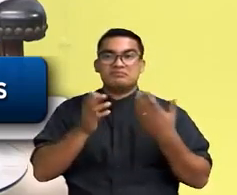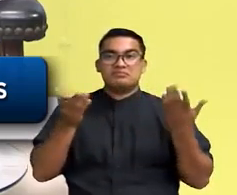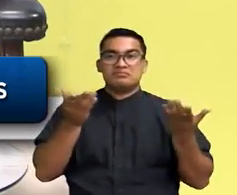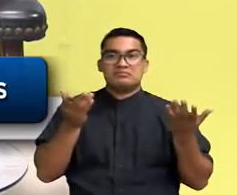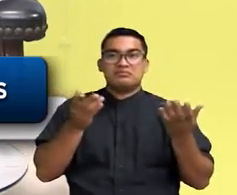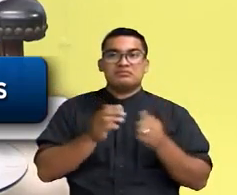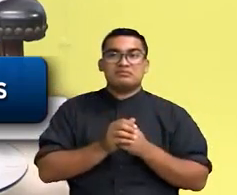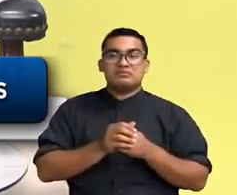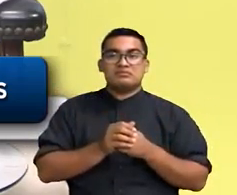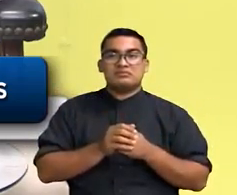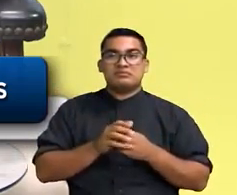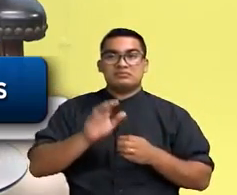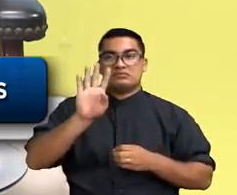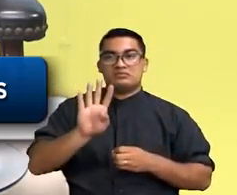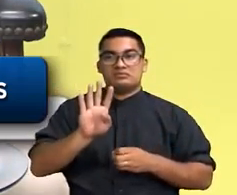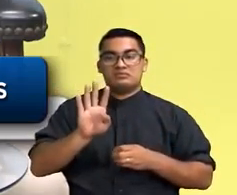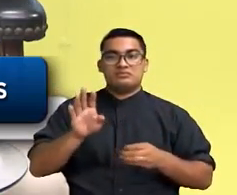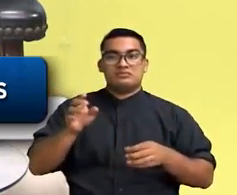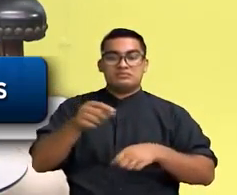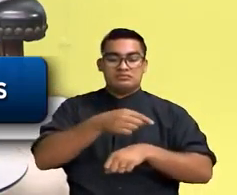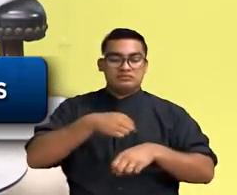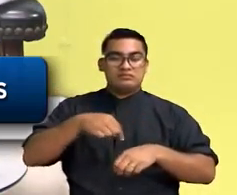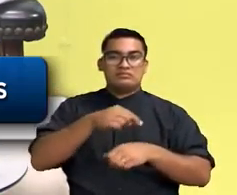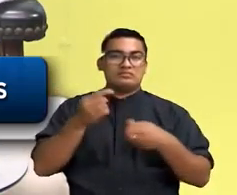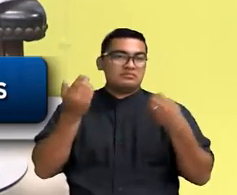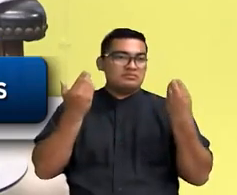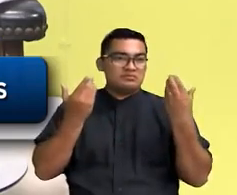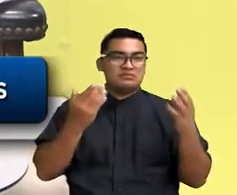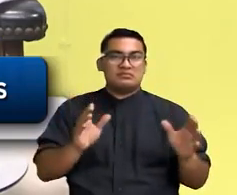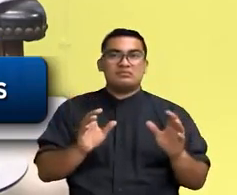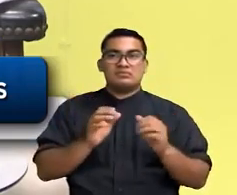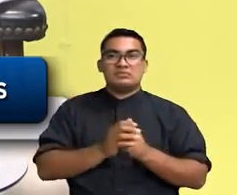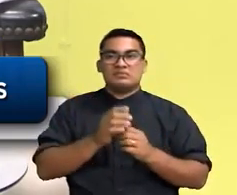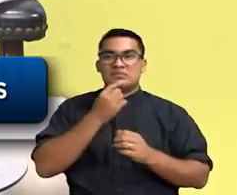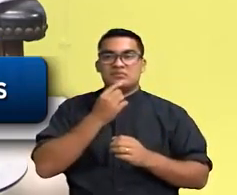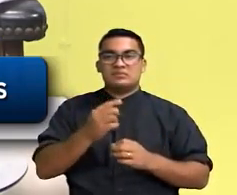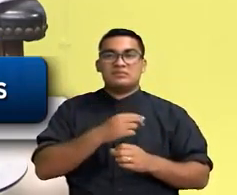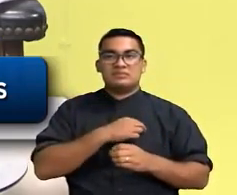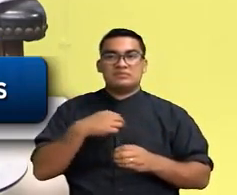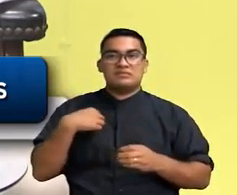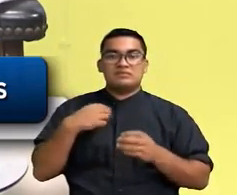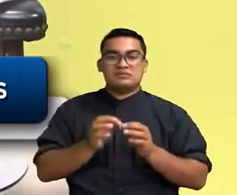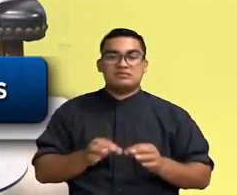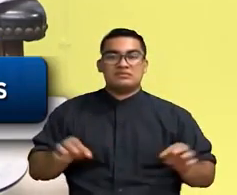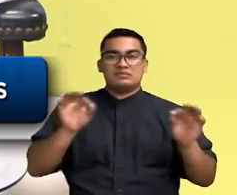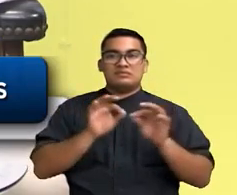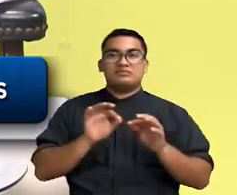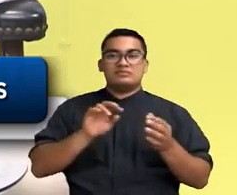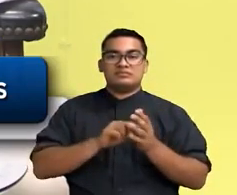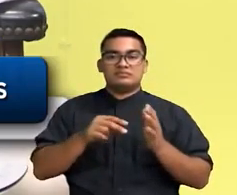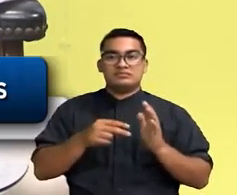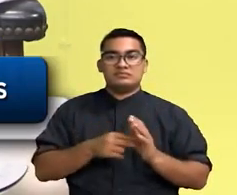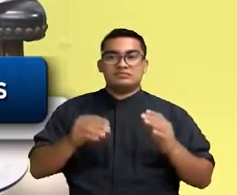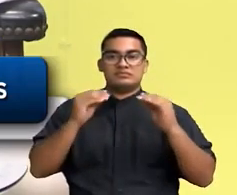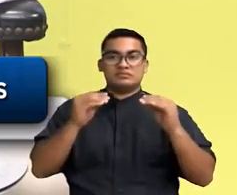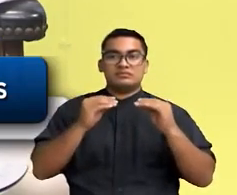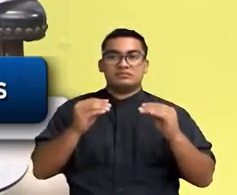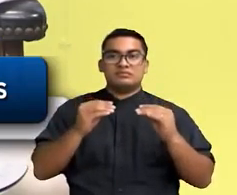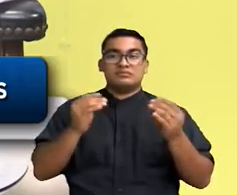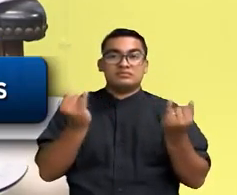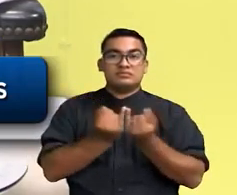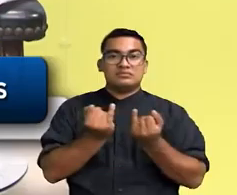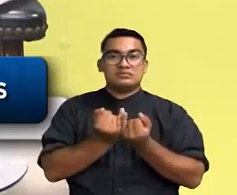o tiene 4 horas. Entonces entra la parte también de la educación en la